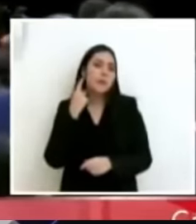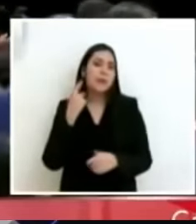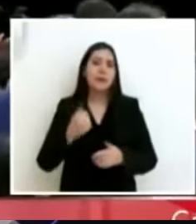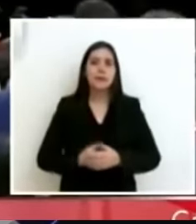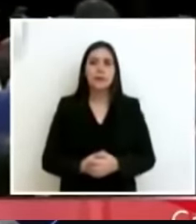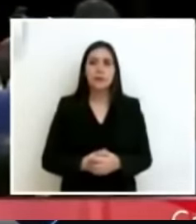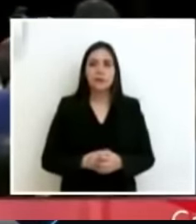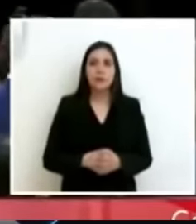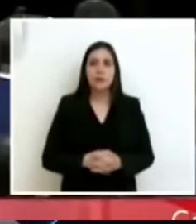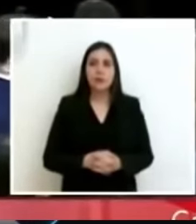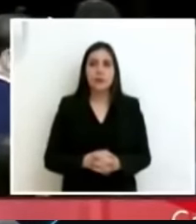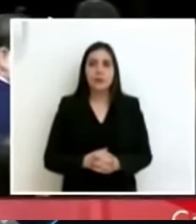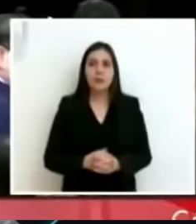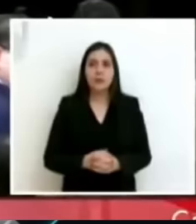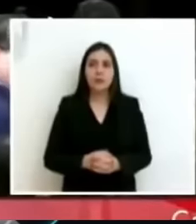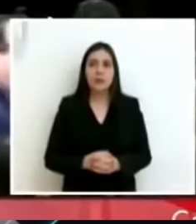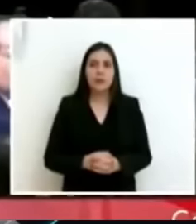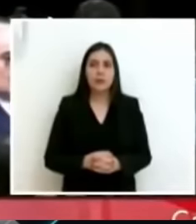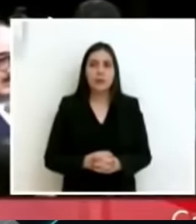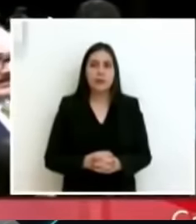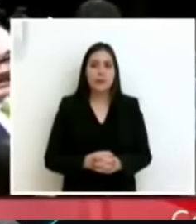¿Cómo se